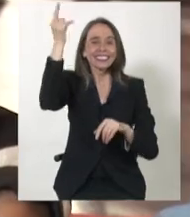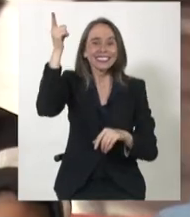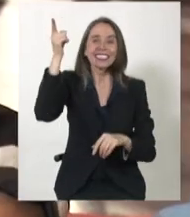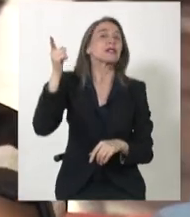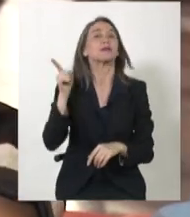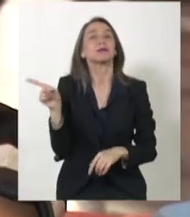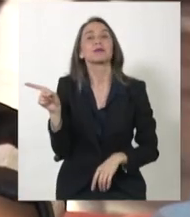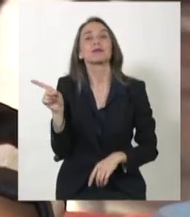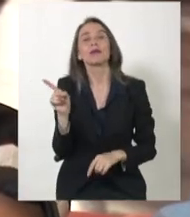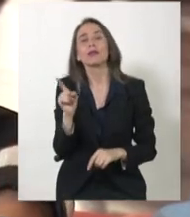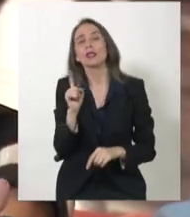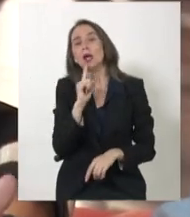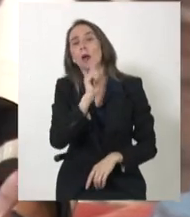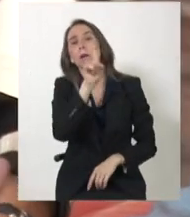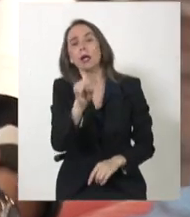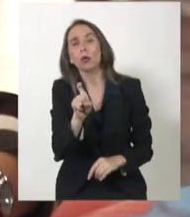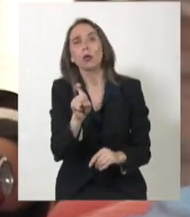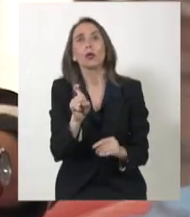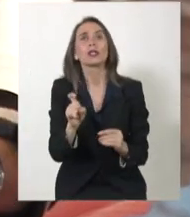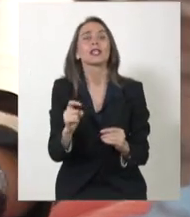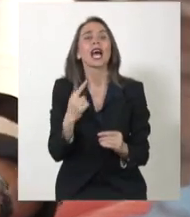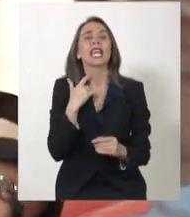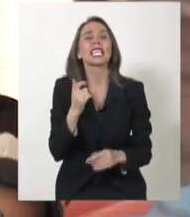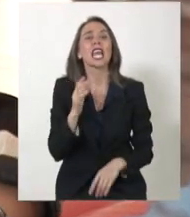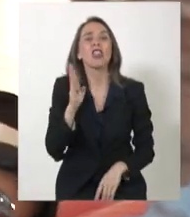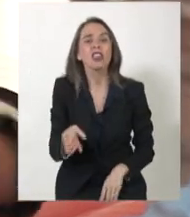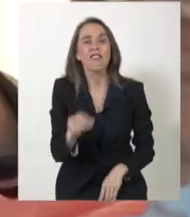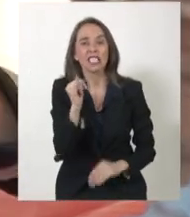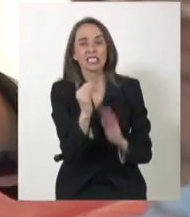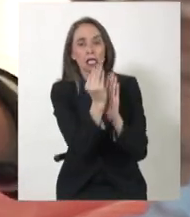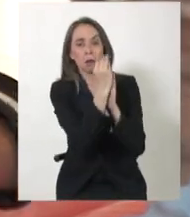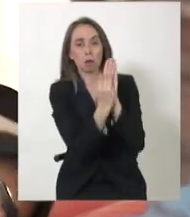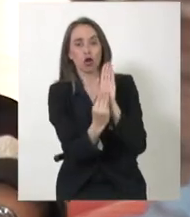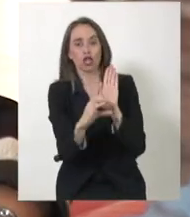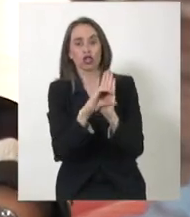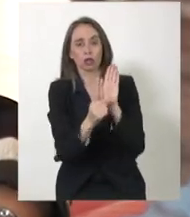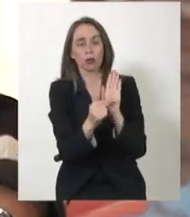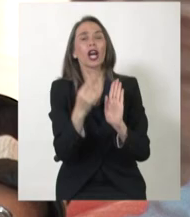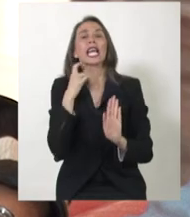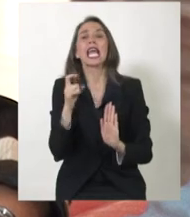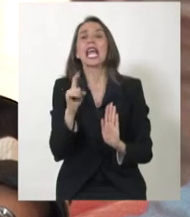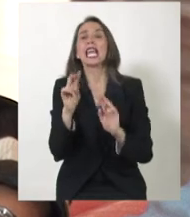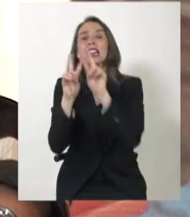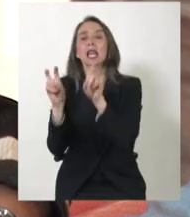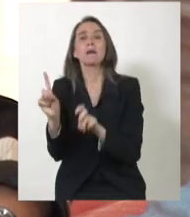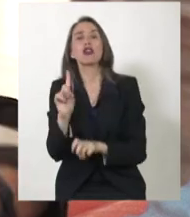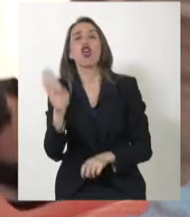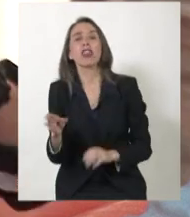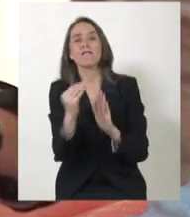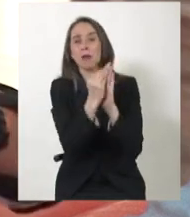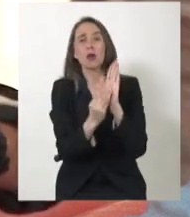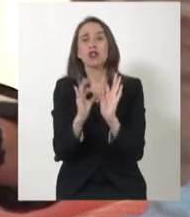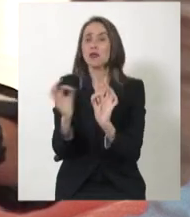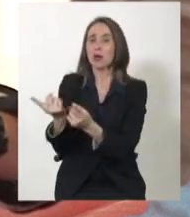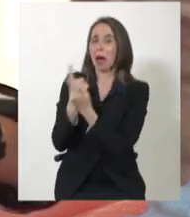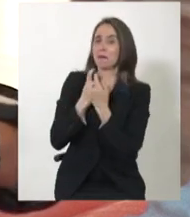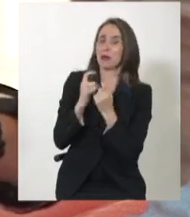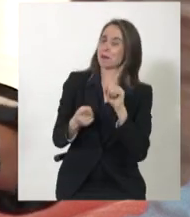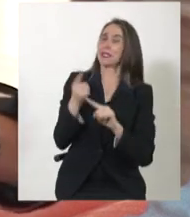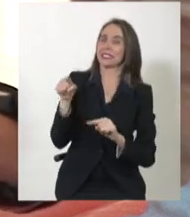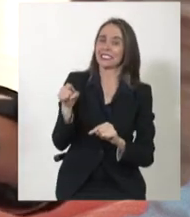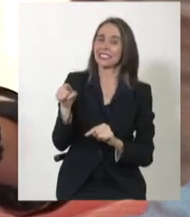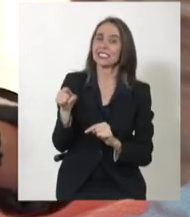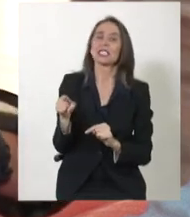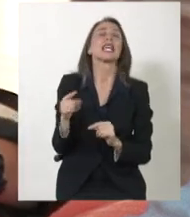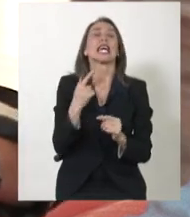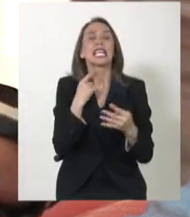Claro, porque la pregunta siempre es qué debe estar en una constitución, no lo que no debe estar. Y más allá de precisar